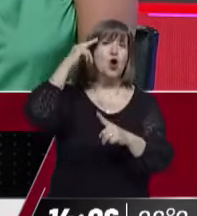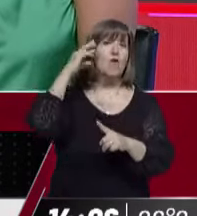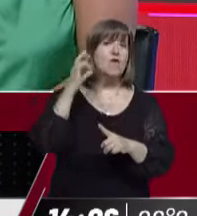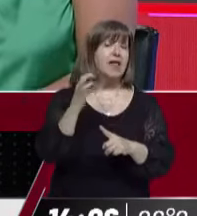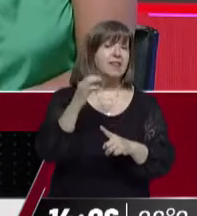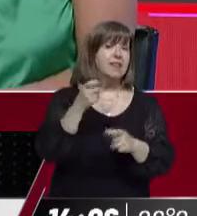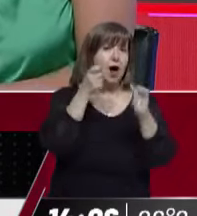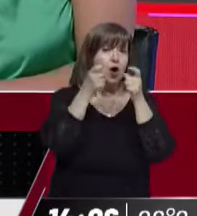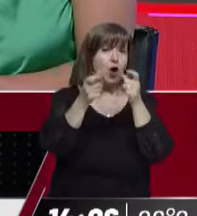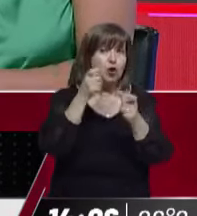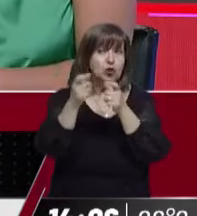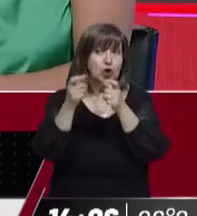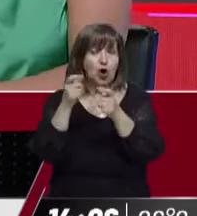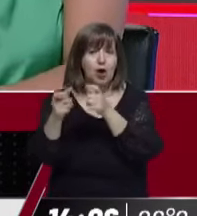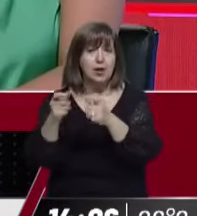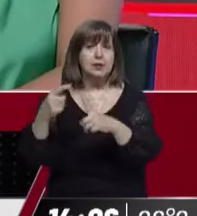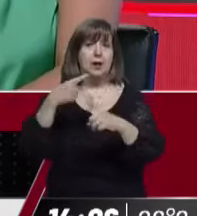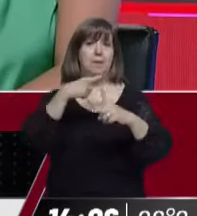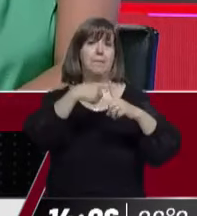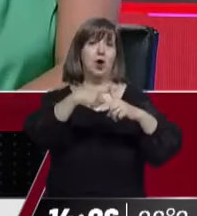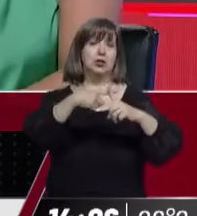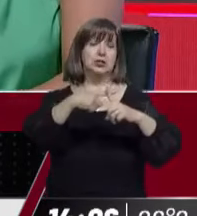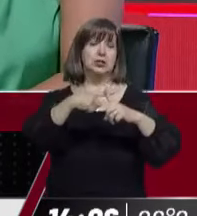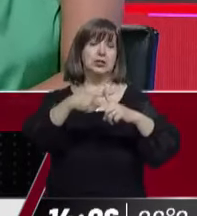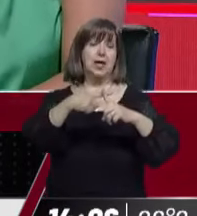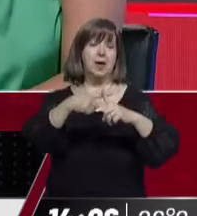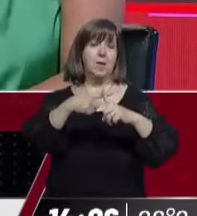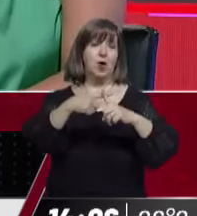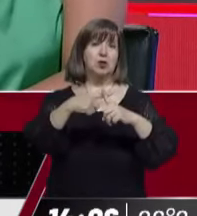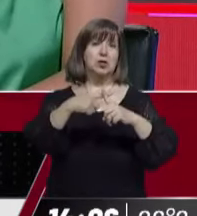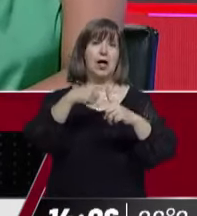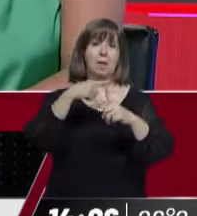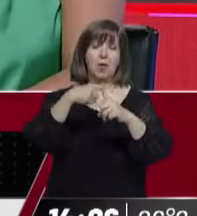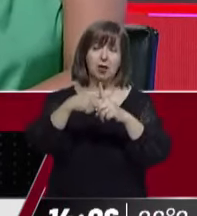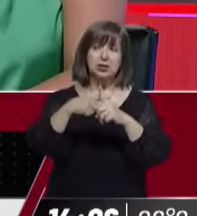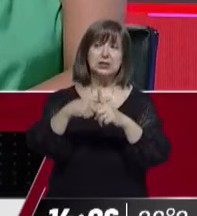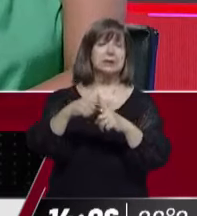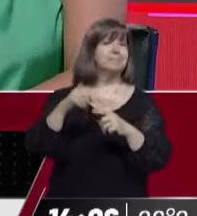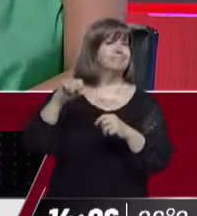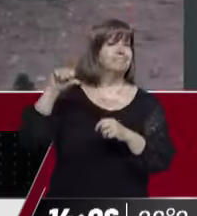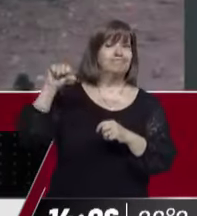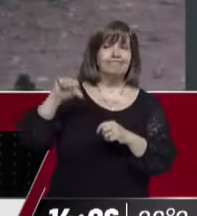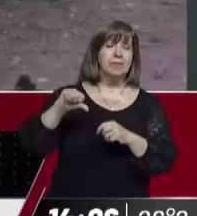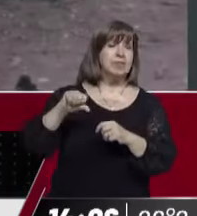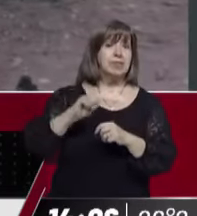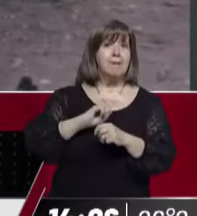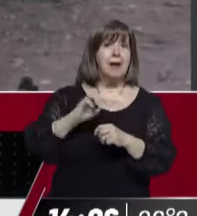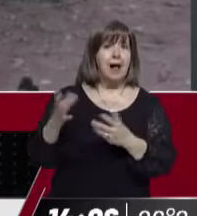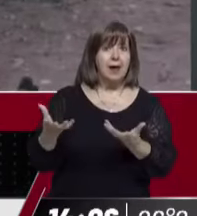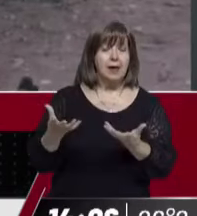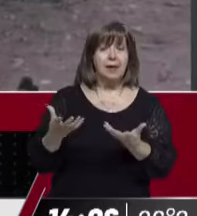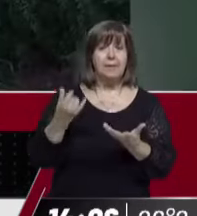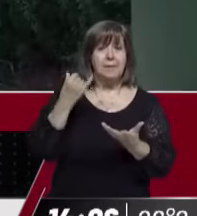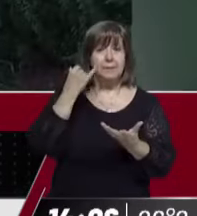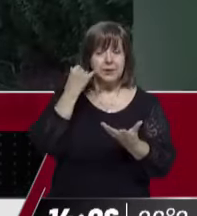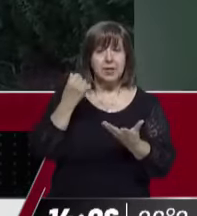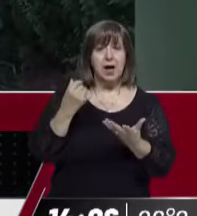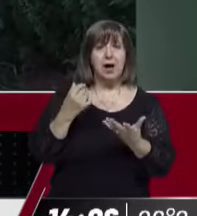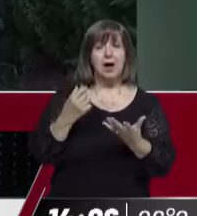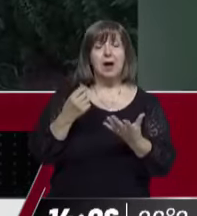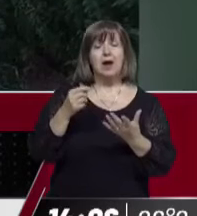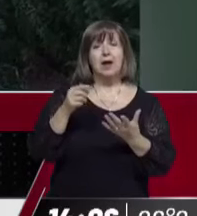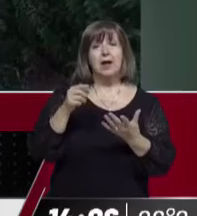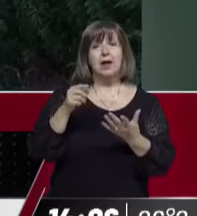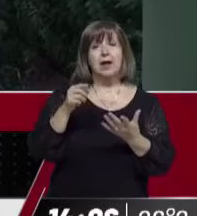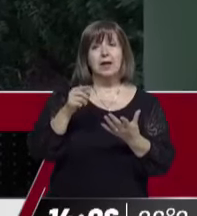reunimos los demás componentes. Quiere decir que este número está por encima de la expectativa, de la medida que realmente hemos tenido a lo largo de este tiempo. Por eso